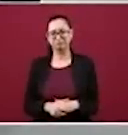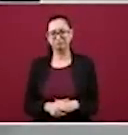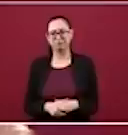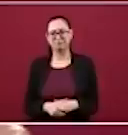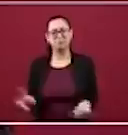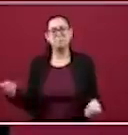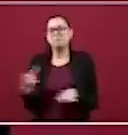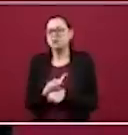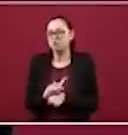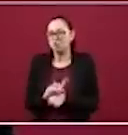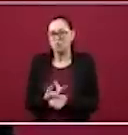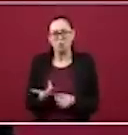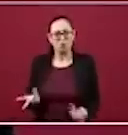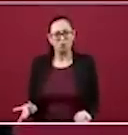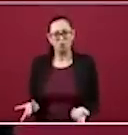¿Qué pasó?